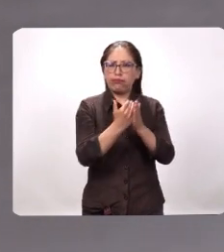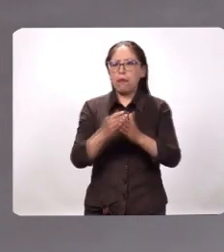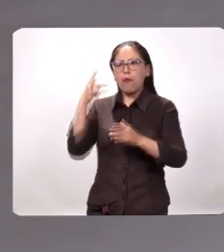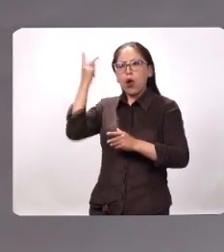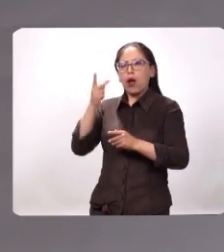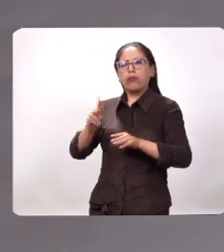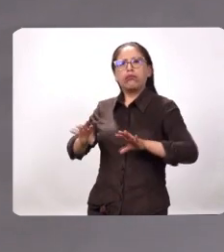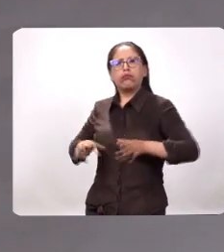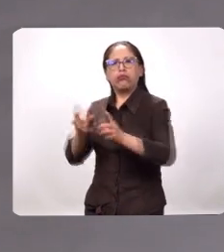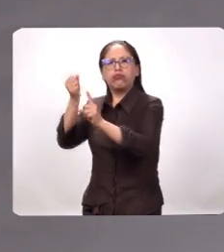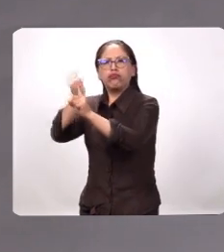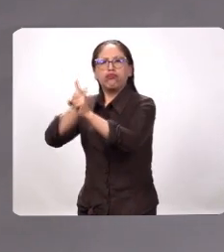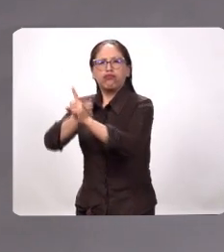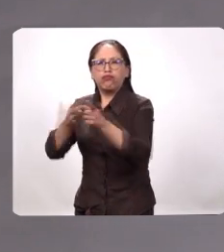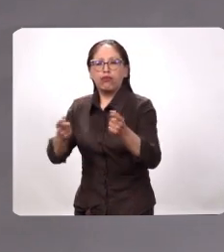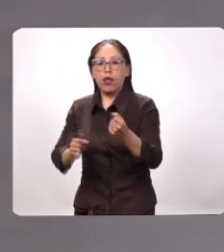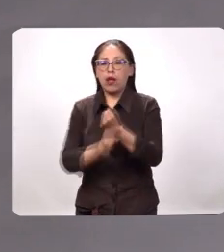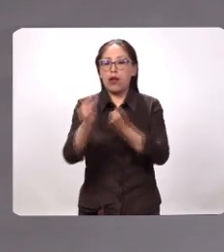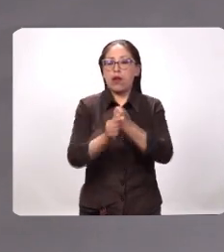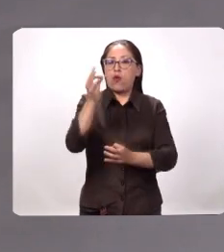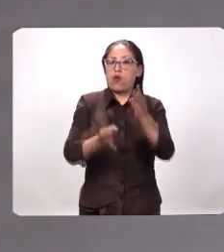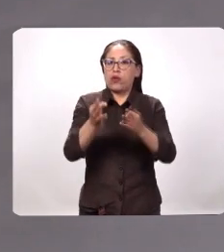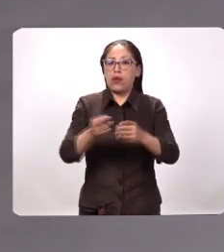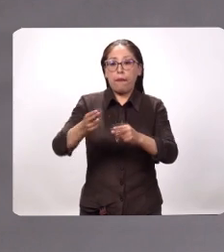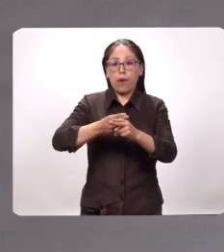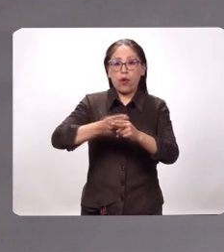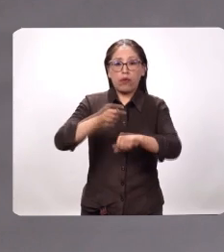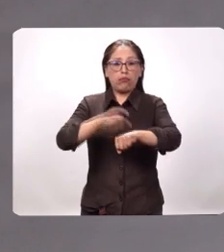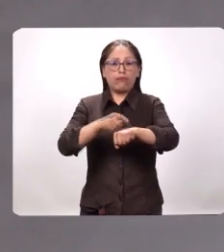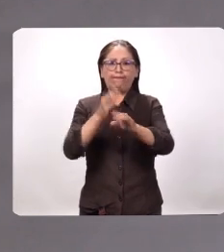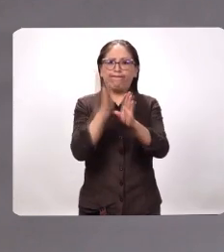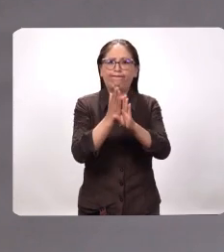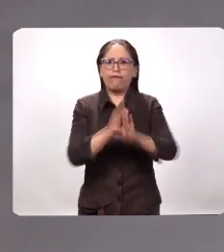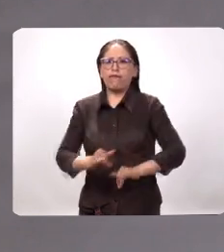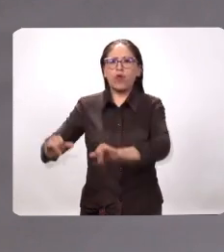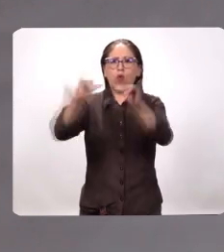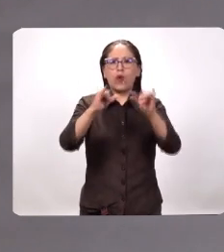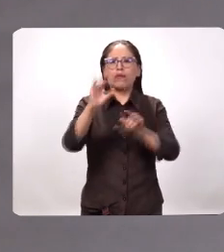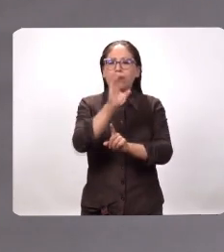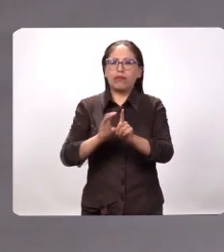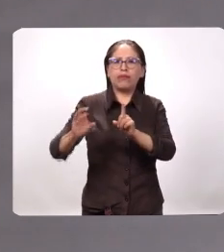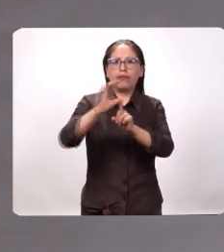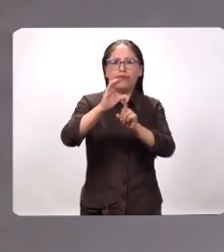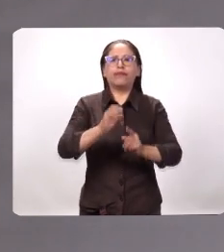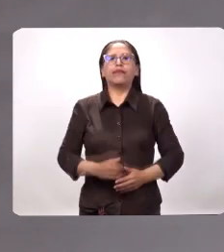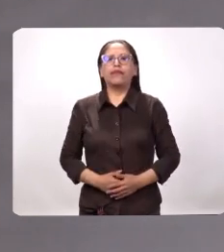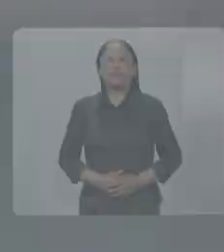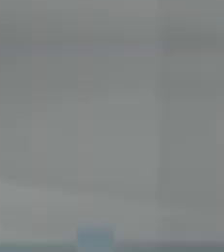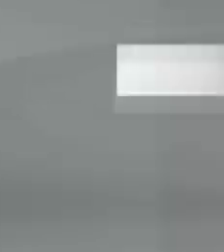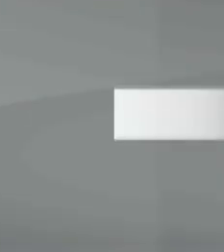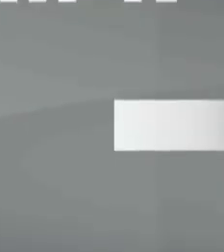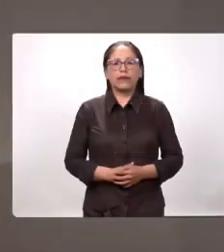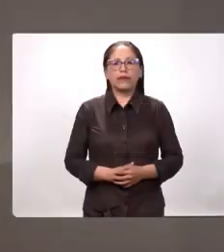de políticas de gestión que garanticen una justicia pronta y oportuna para los bolivianos en condiciones